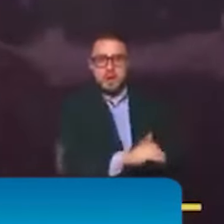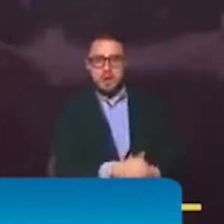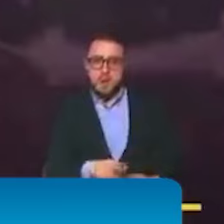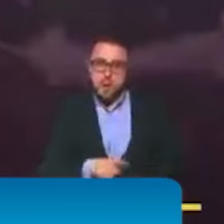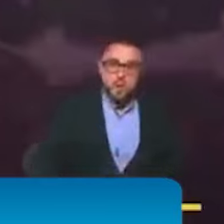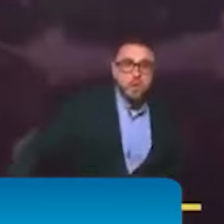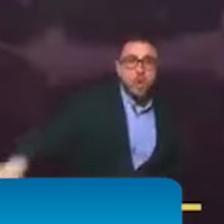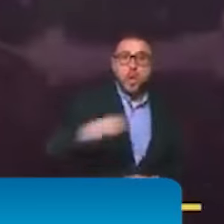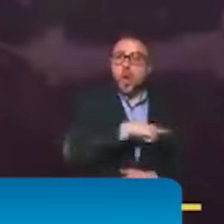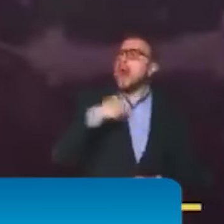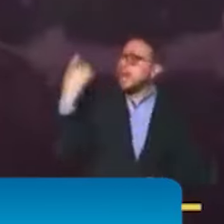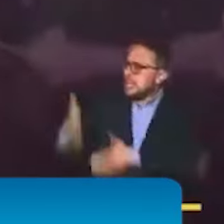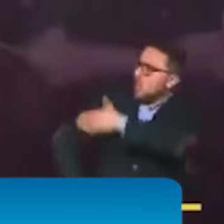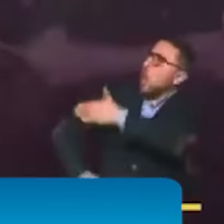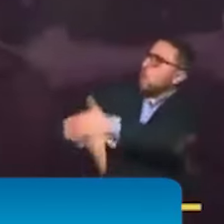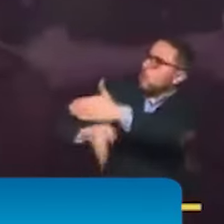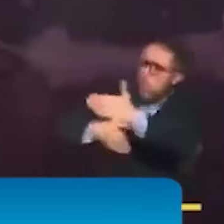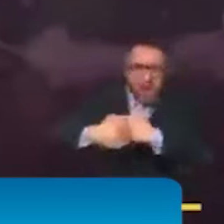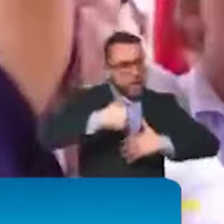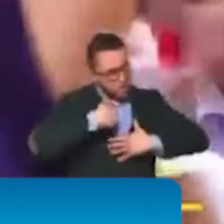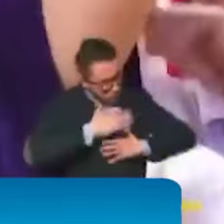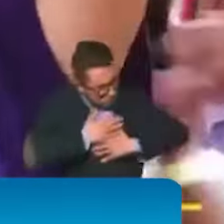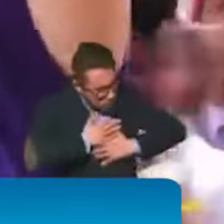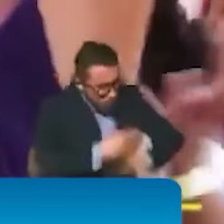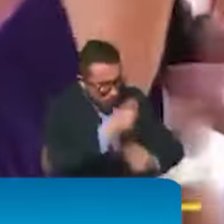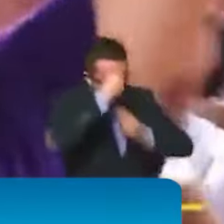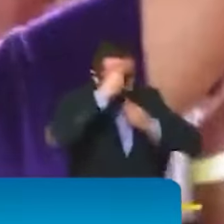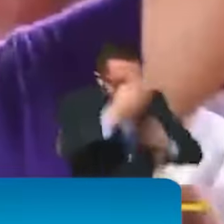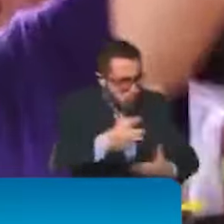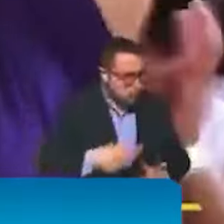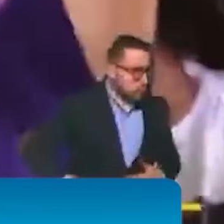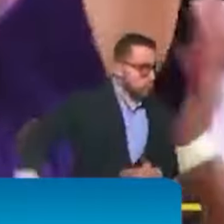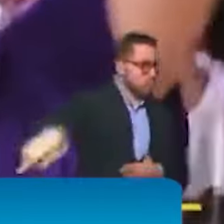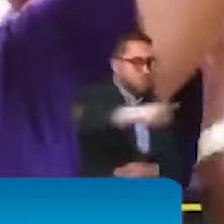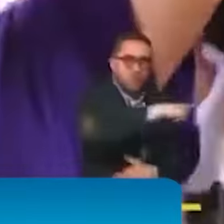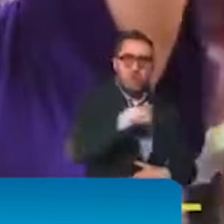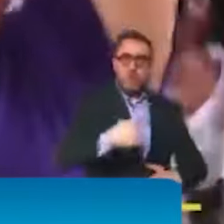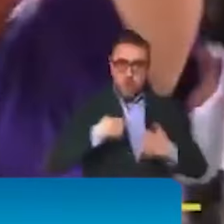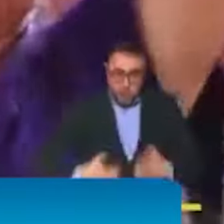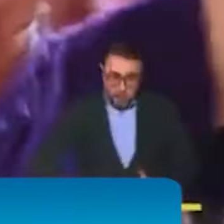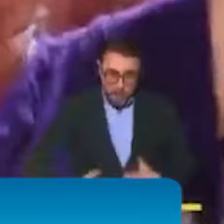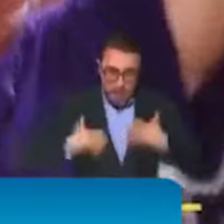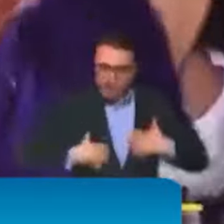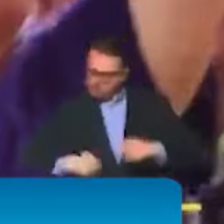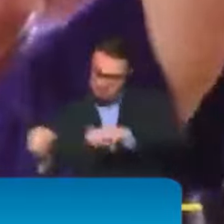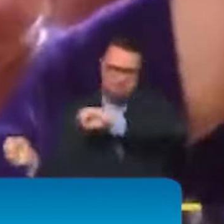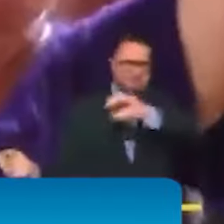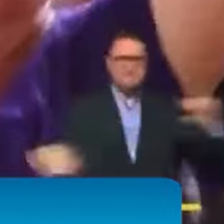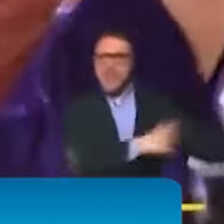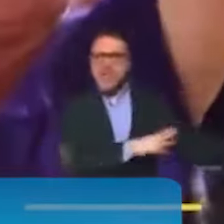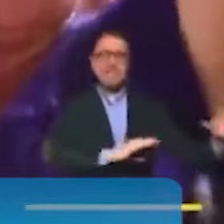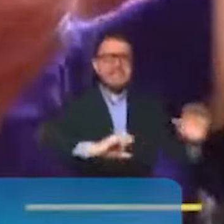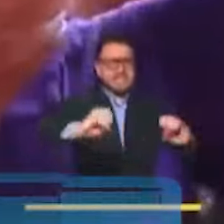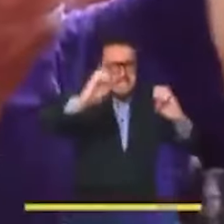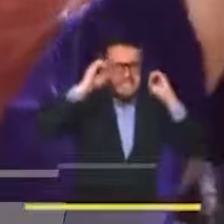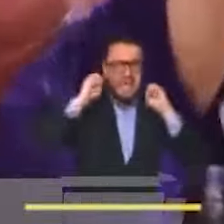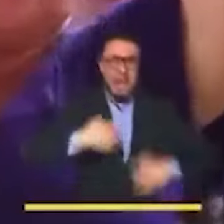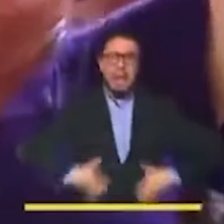dice más adelante iré, sin ningún temor, sin ningún miedo,